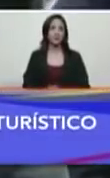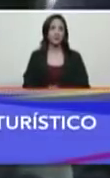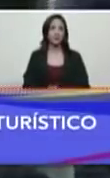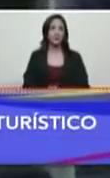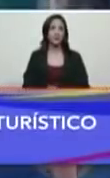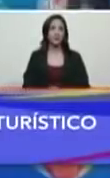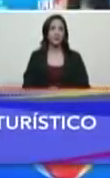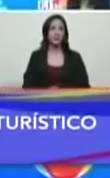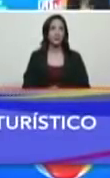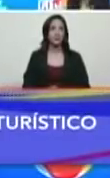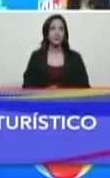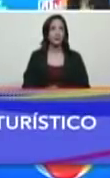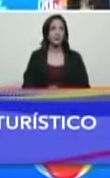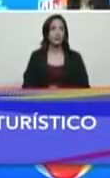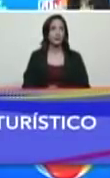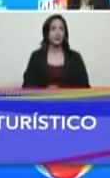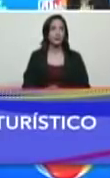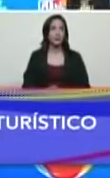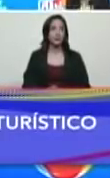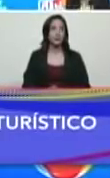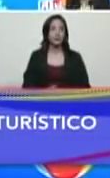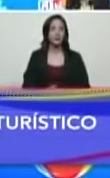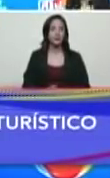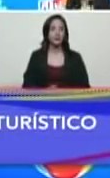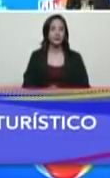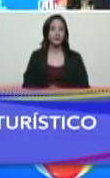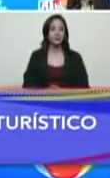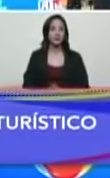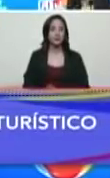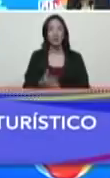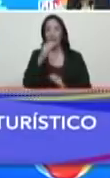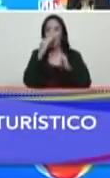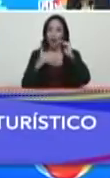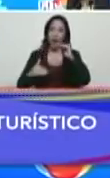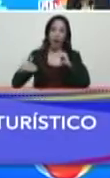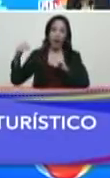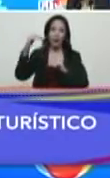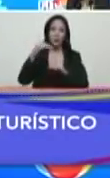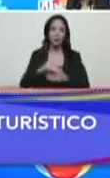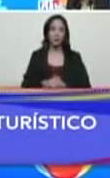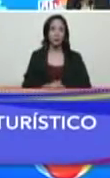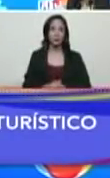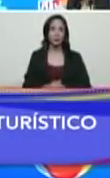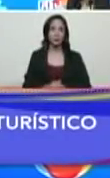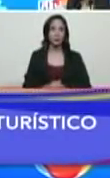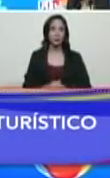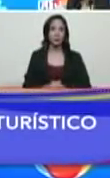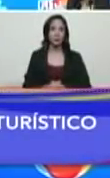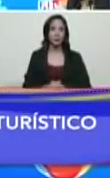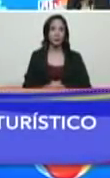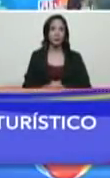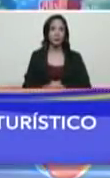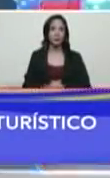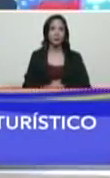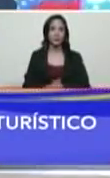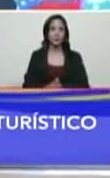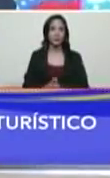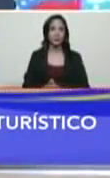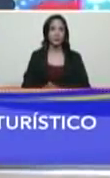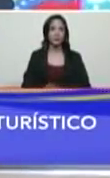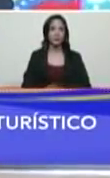Debemos entrenar y tener una policía turística de altísimo nivel. Es lo que yo digo, que hemos ido creando las